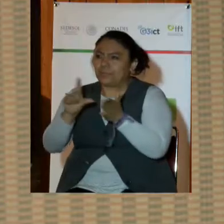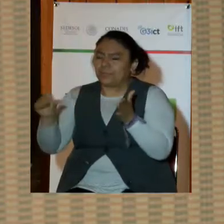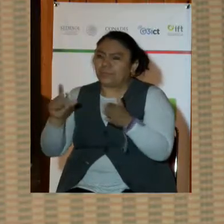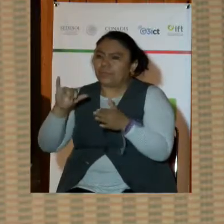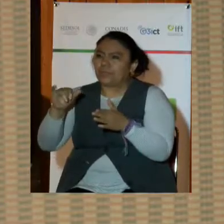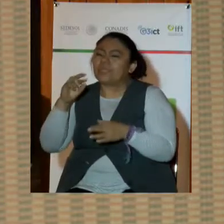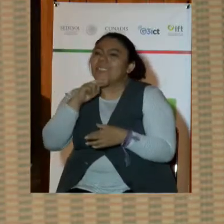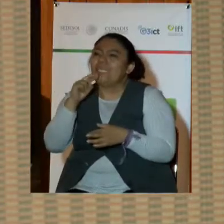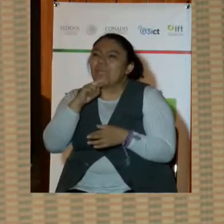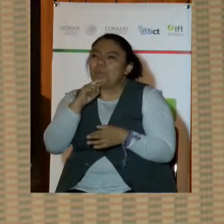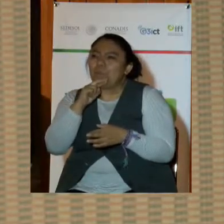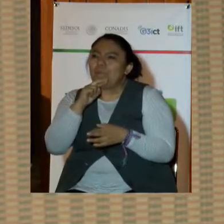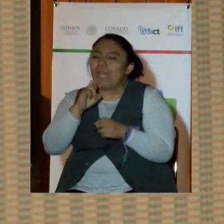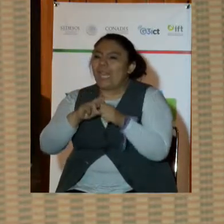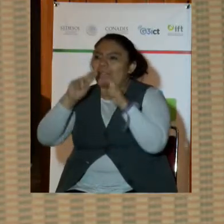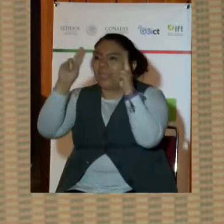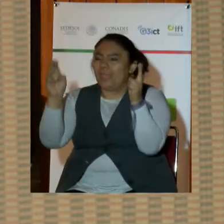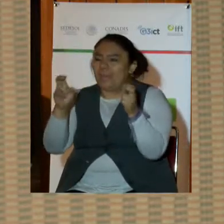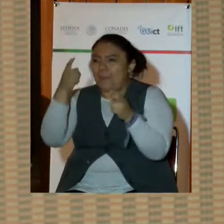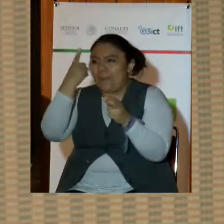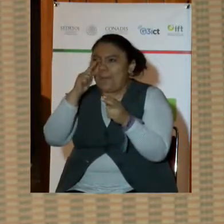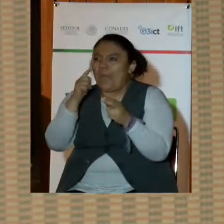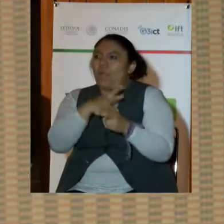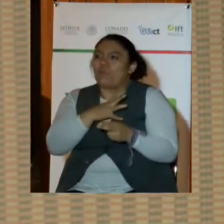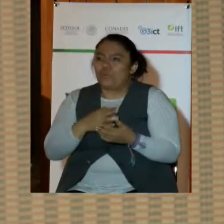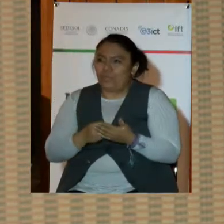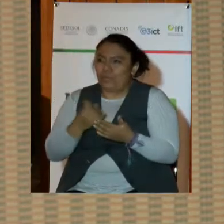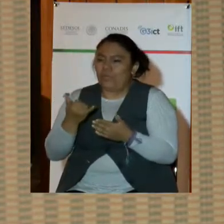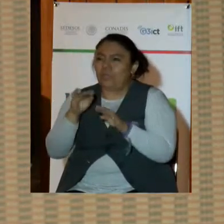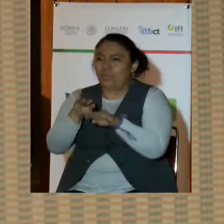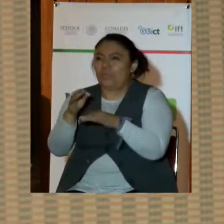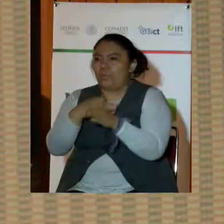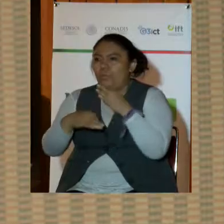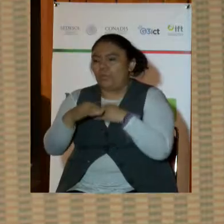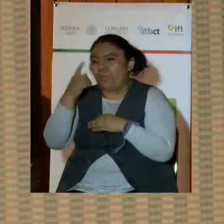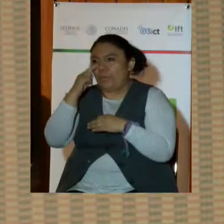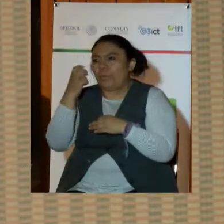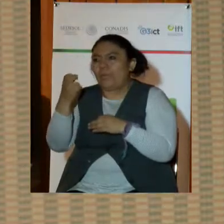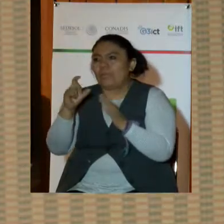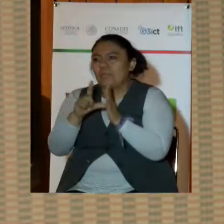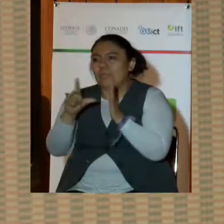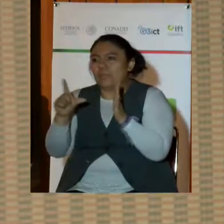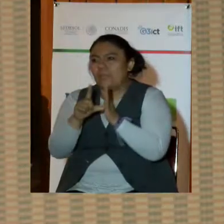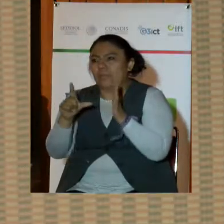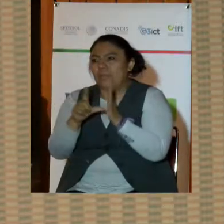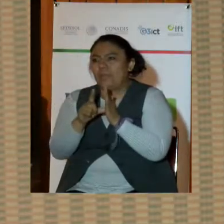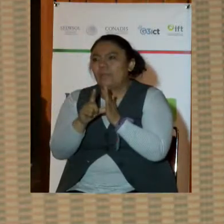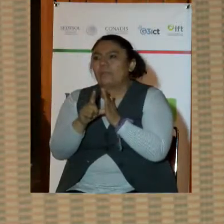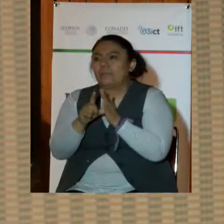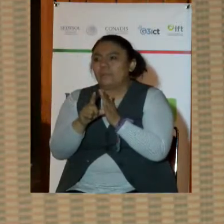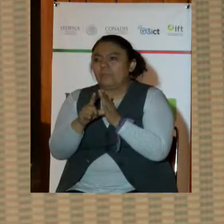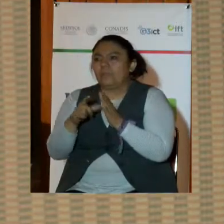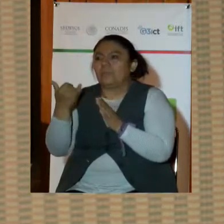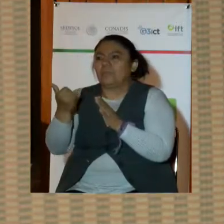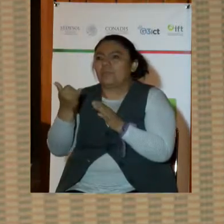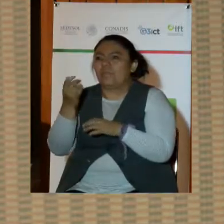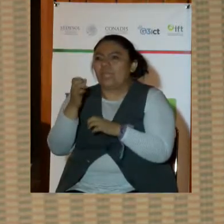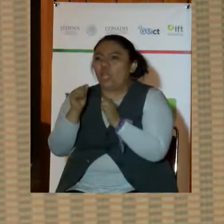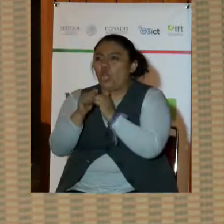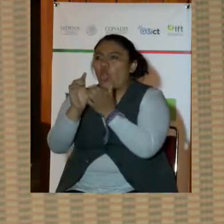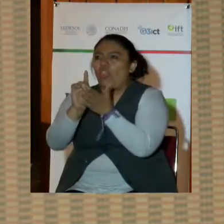dispositivos de saque ya traen un icono que dice accesibilidad. pero ¿qué pasa con los teléfonos fijos, no?